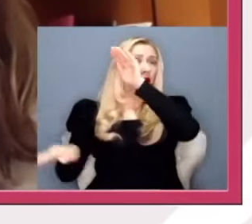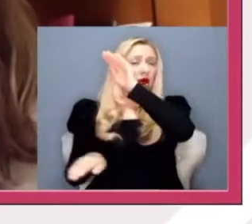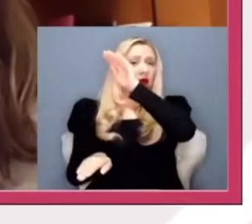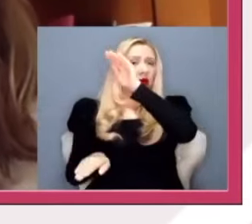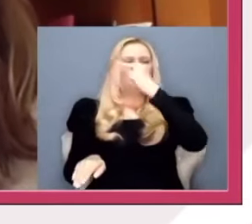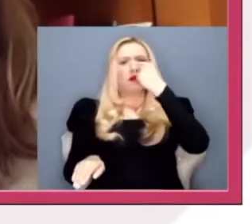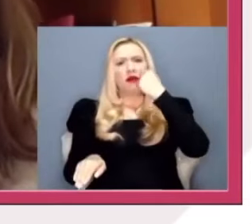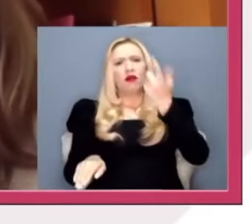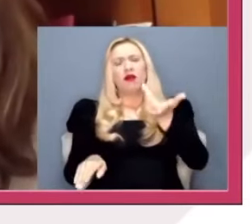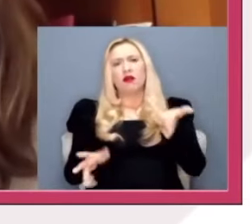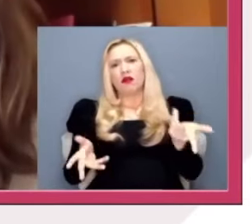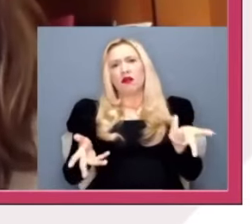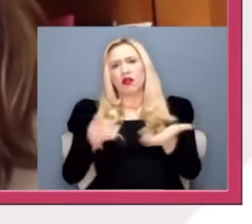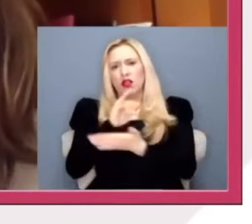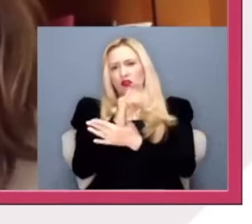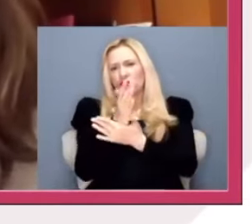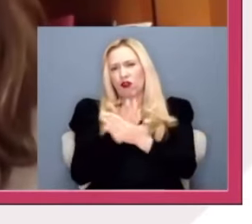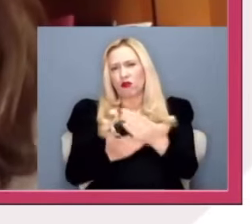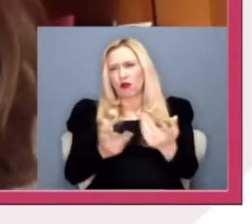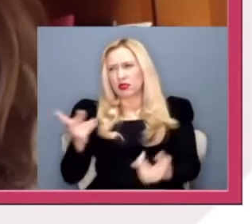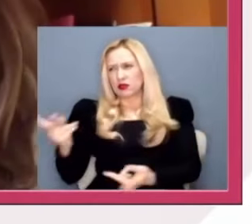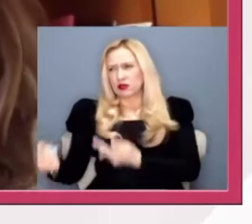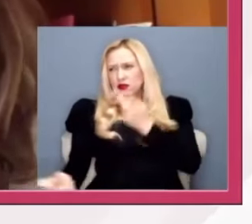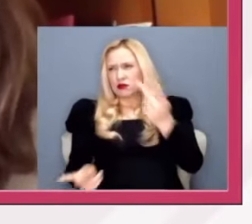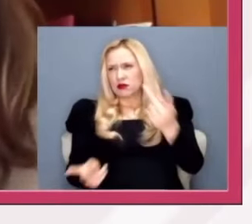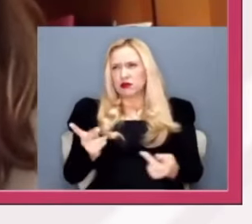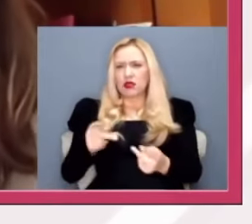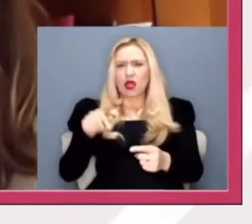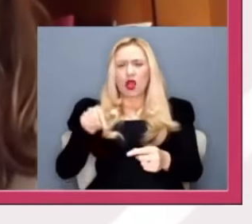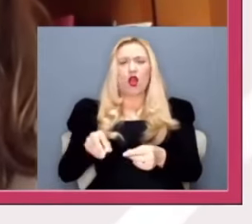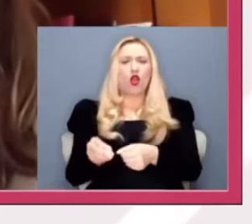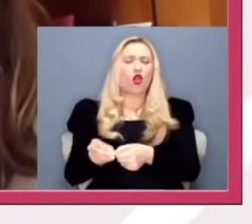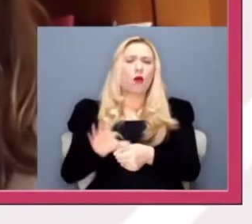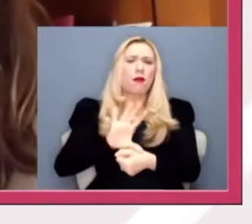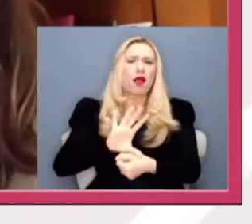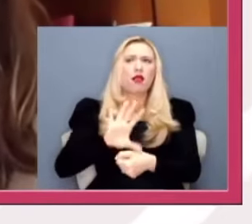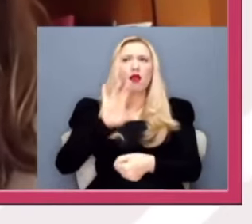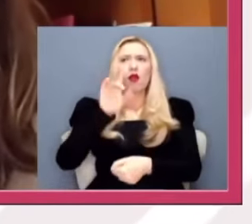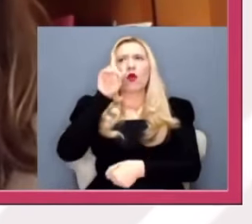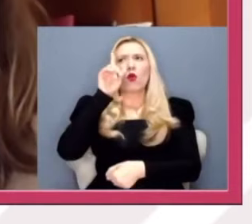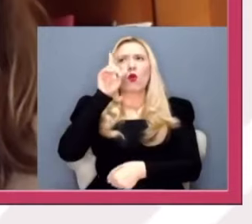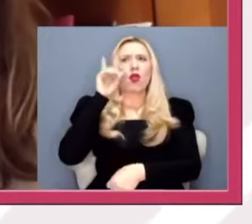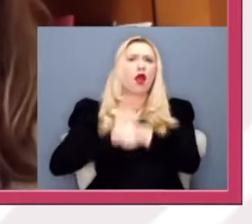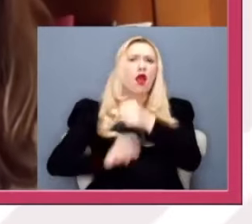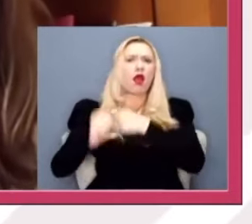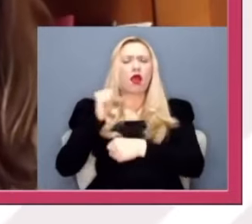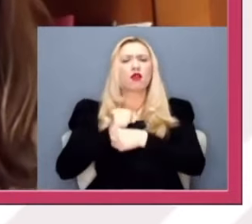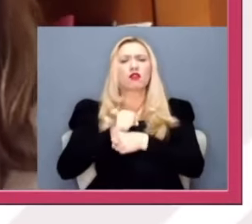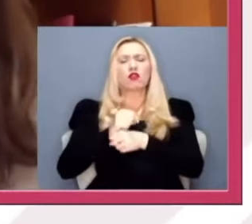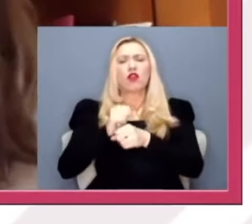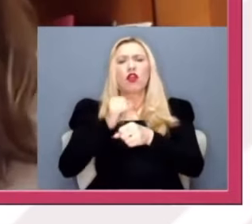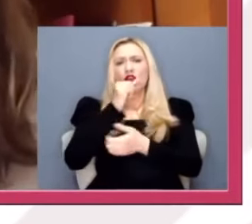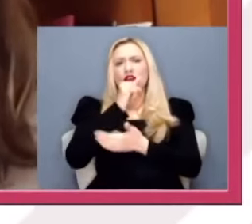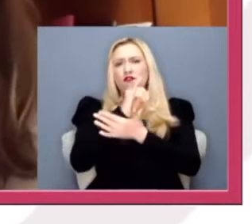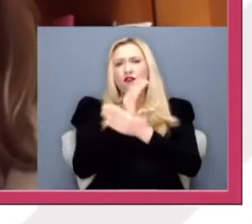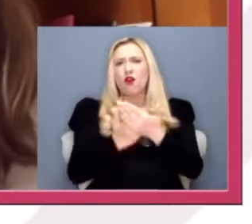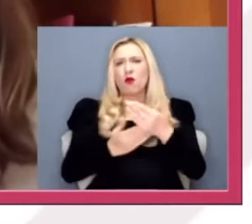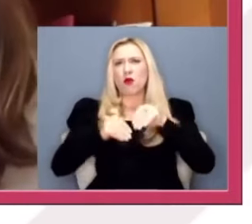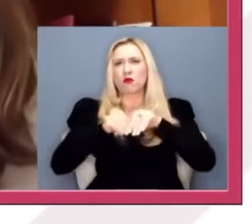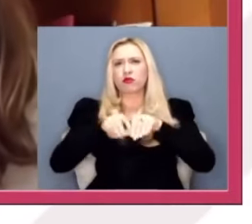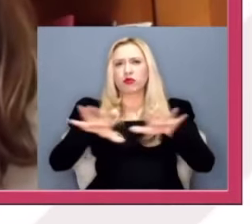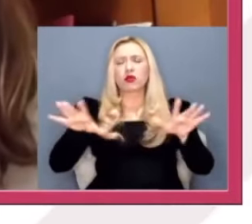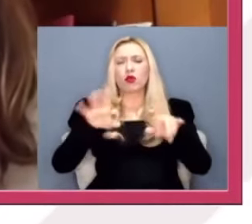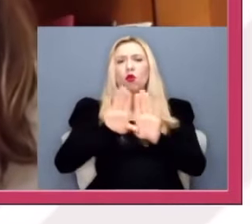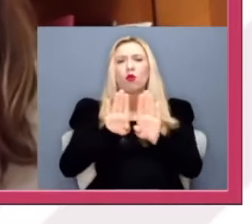través de informes en el COPRED. Tuvimos hace un año la publicación de un informe, impactos diferenciados de diversos